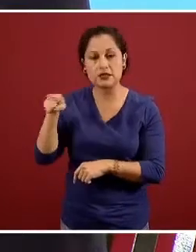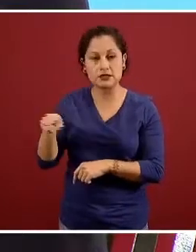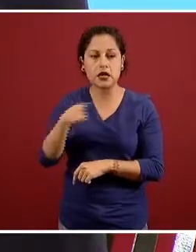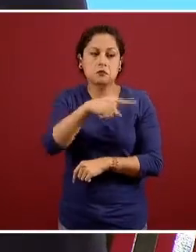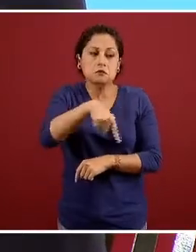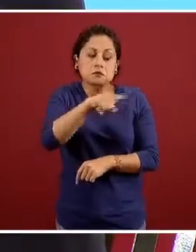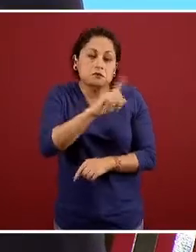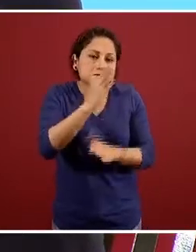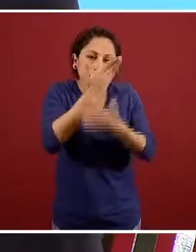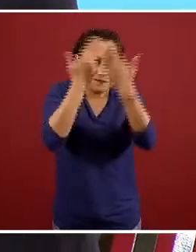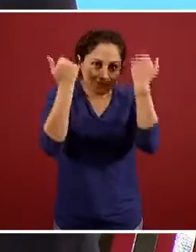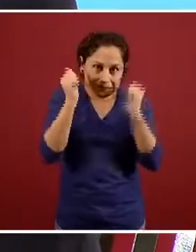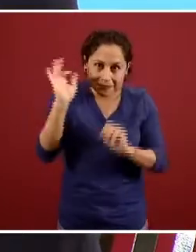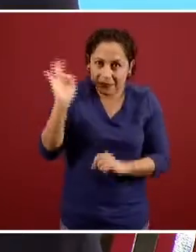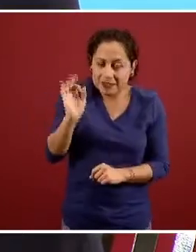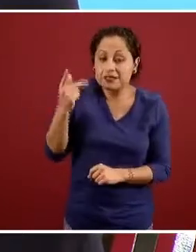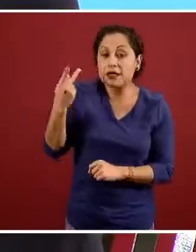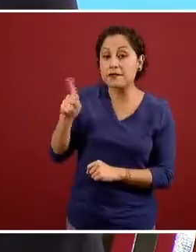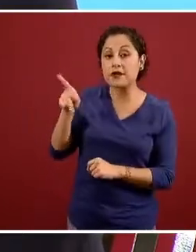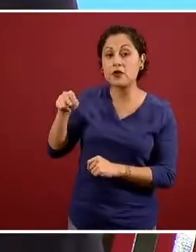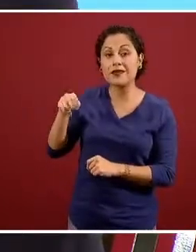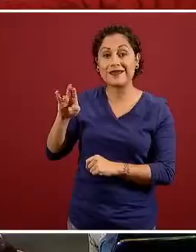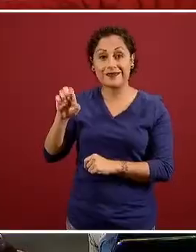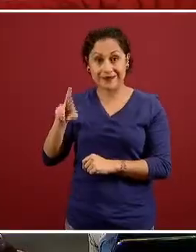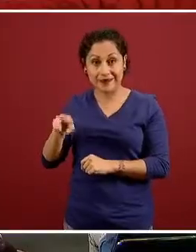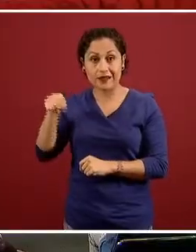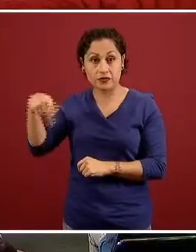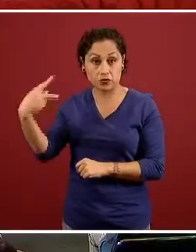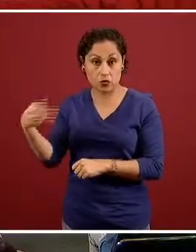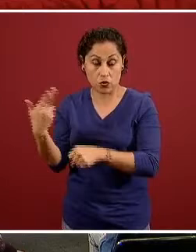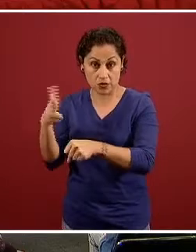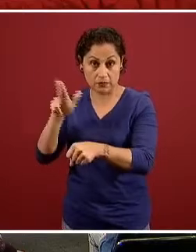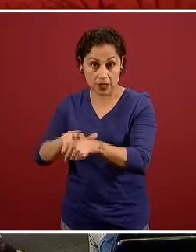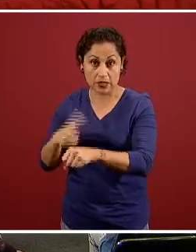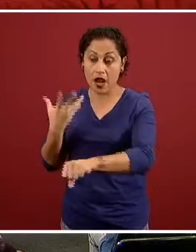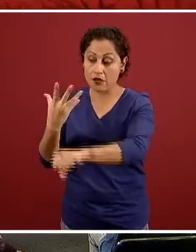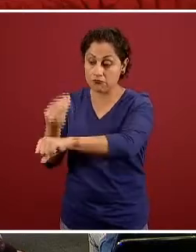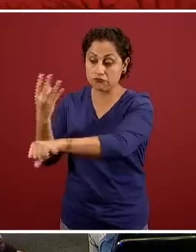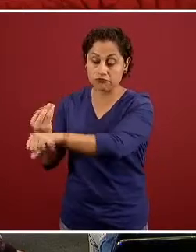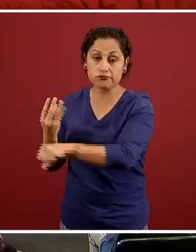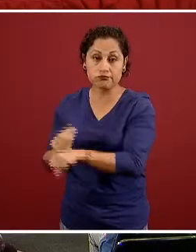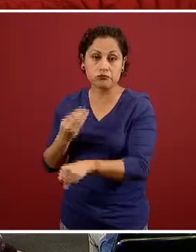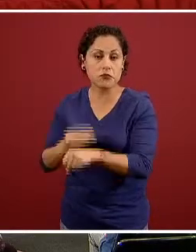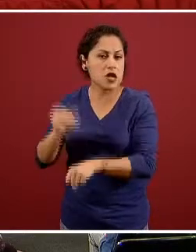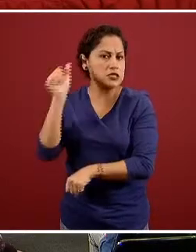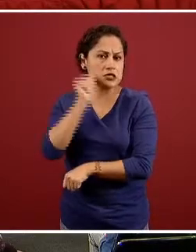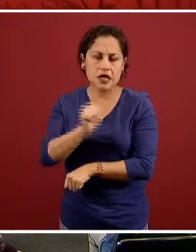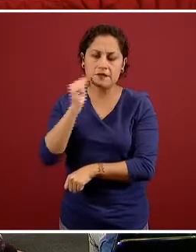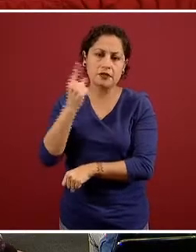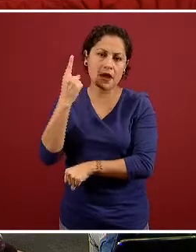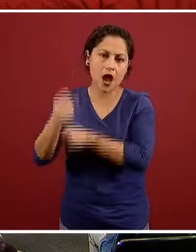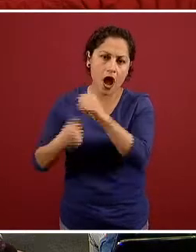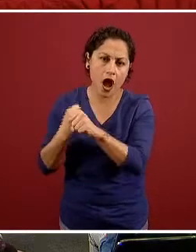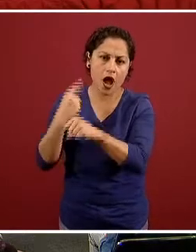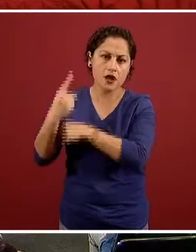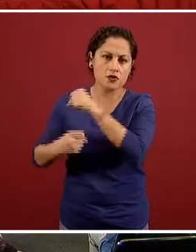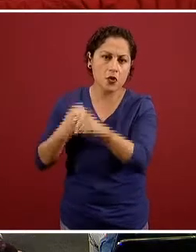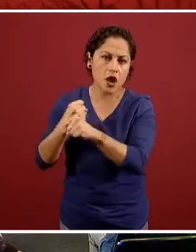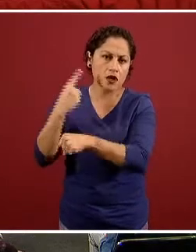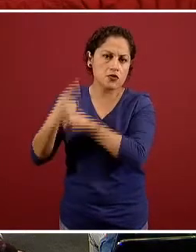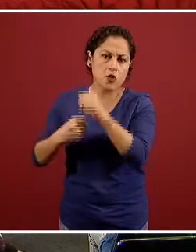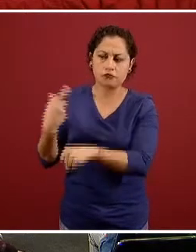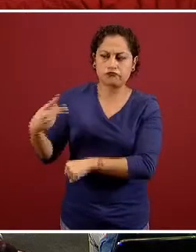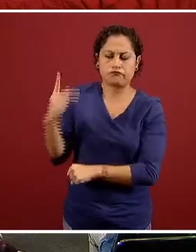INER reconvierte su hospital, es decir, cada temporada de influenza, dependiendo de la